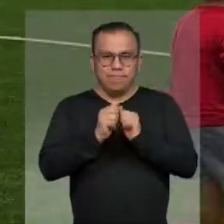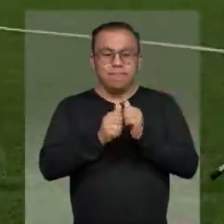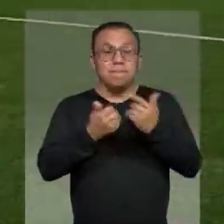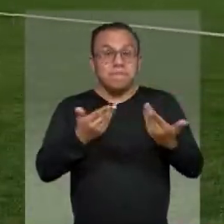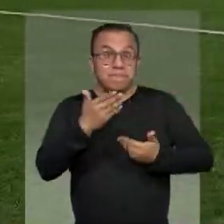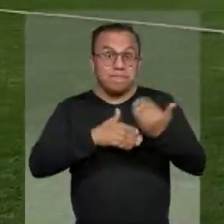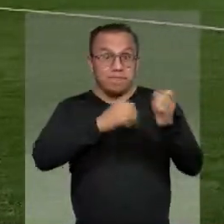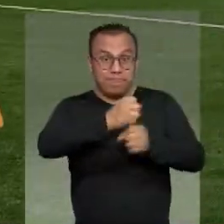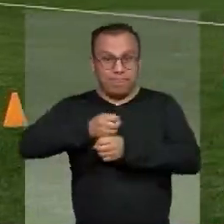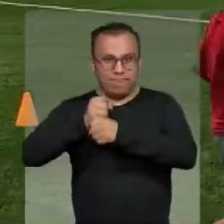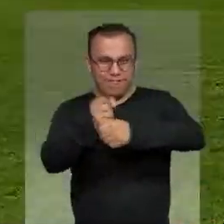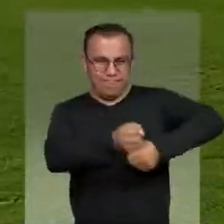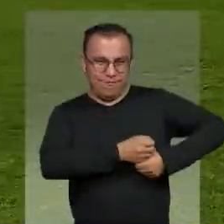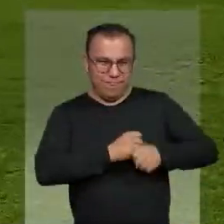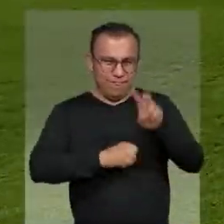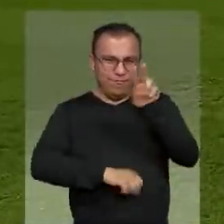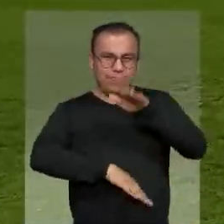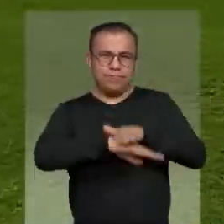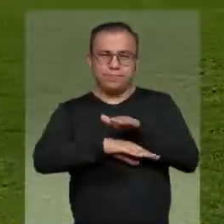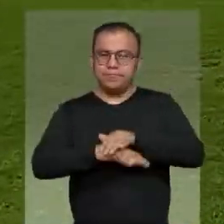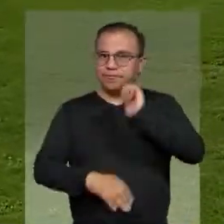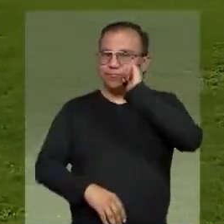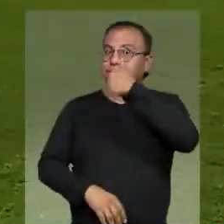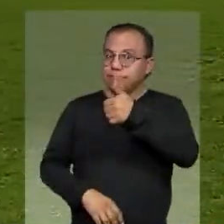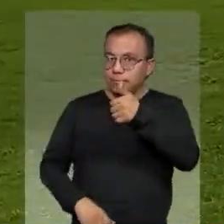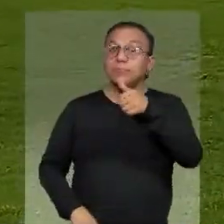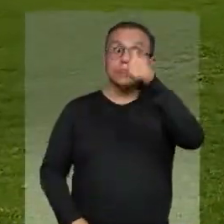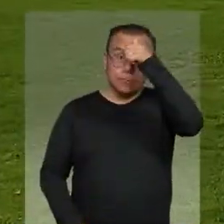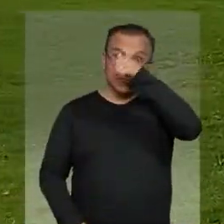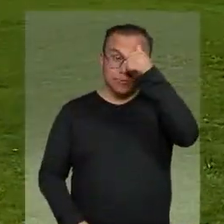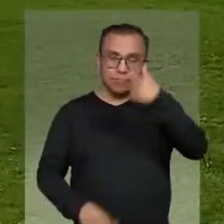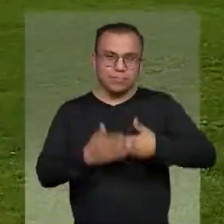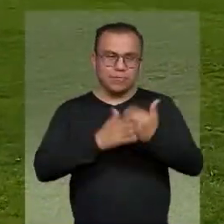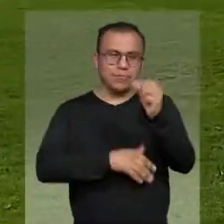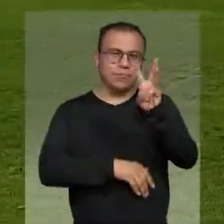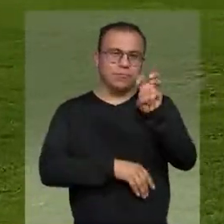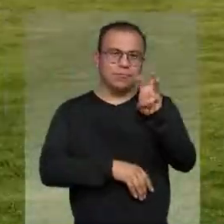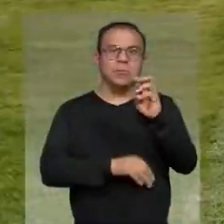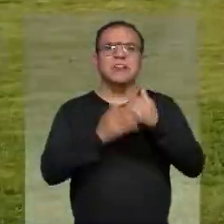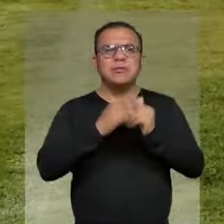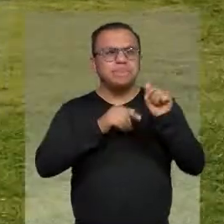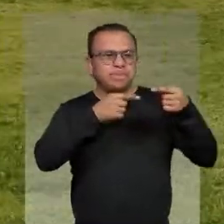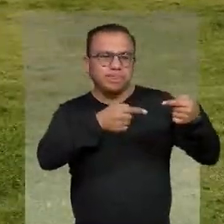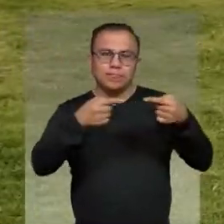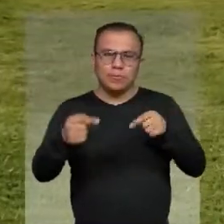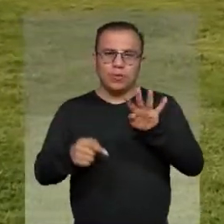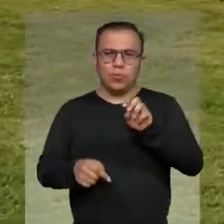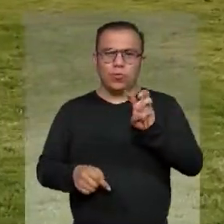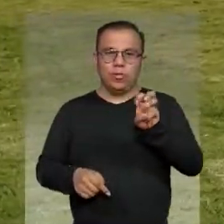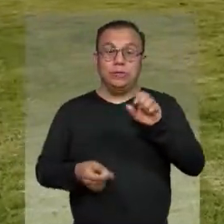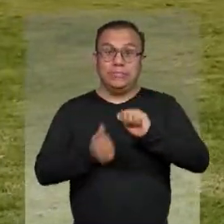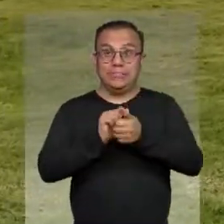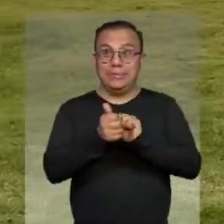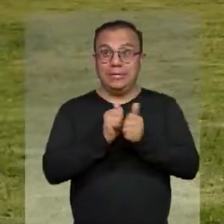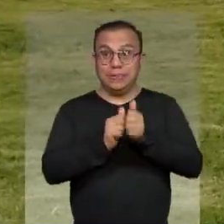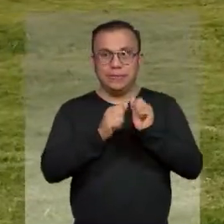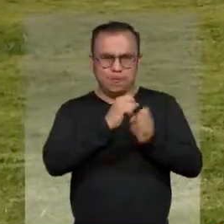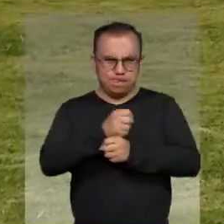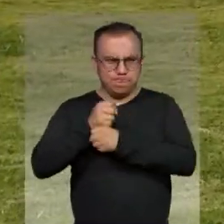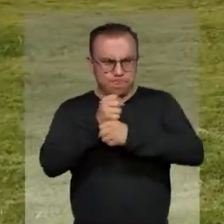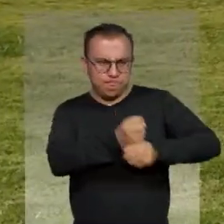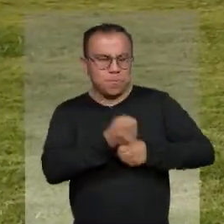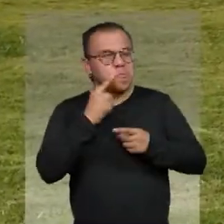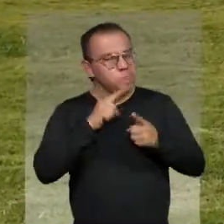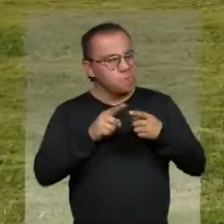las 2 de la tarde. También mañana y el domingo desde las 8 de la mañana continúa el torneo 48 del IDRD con sus campeonatos